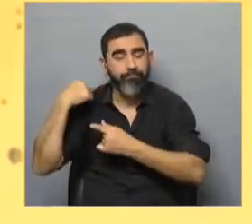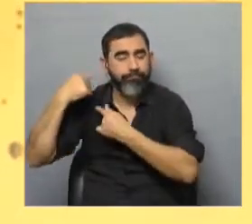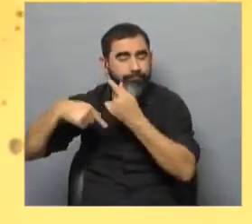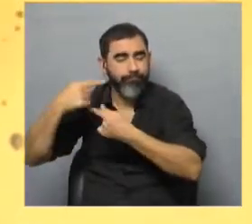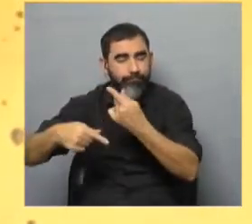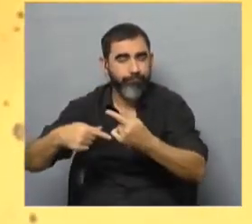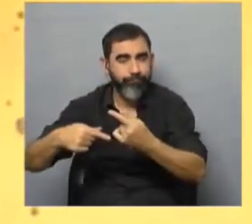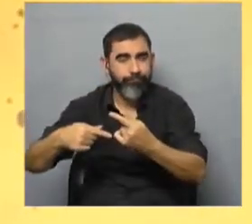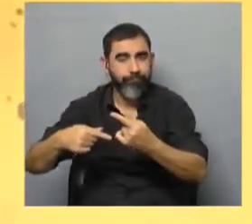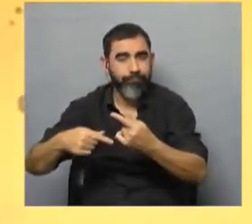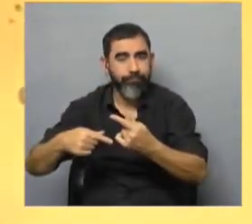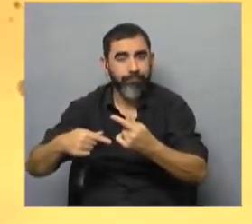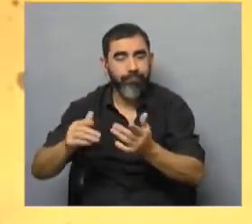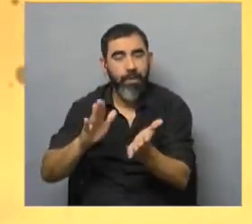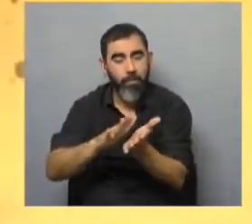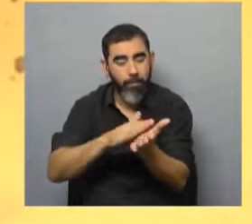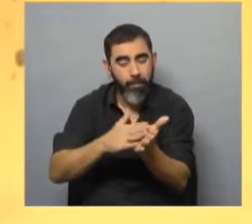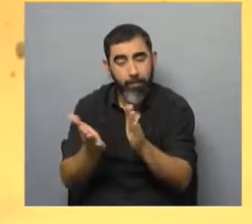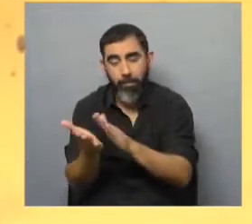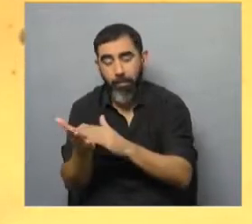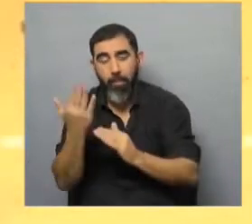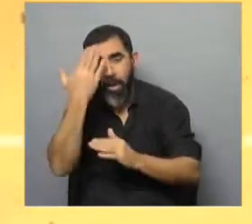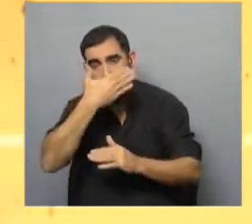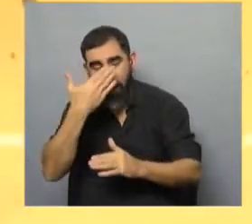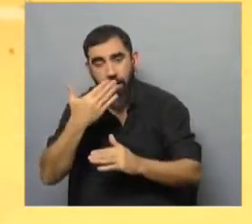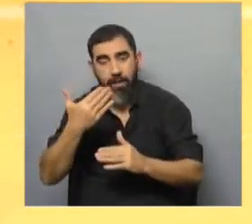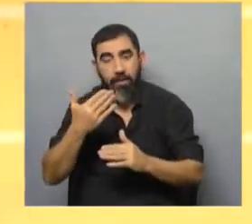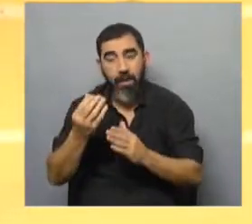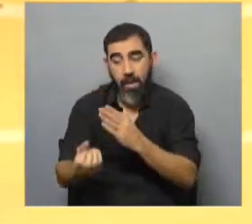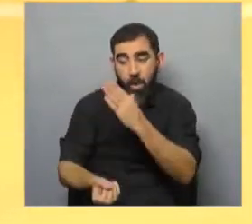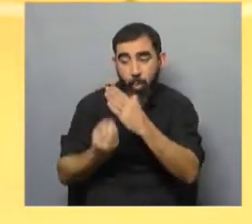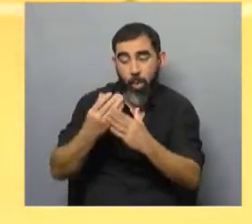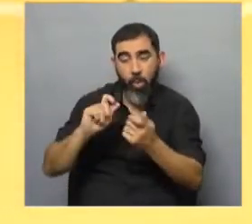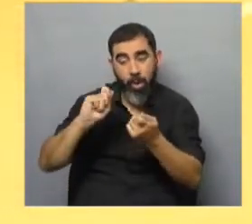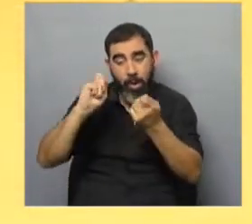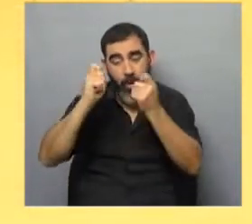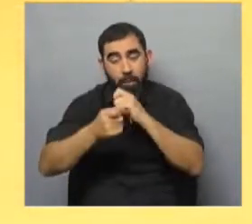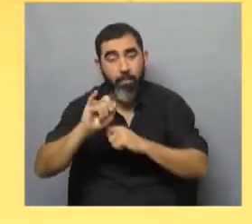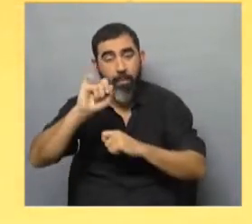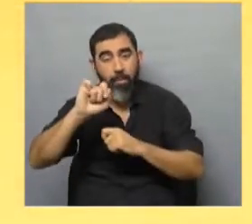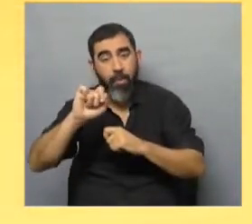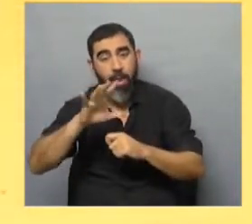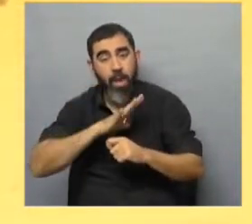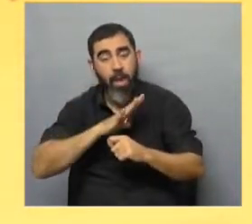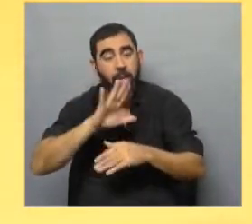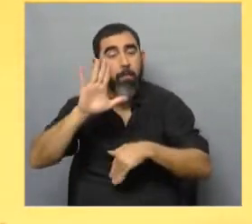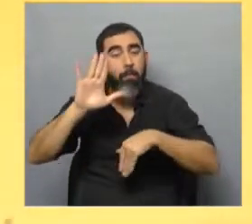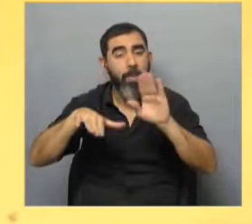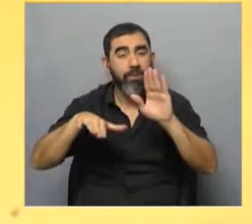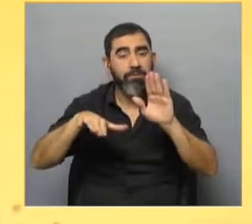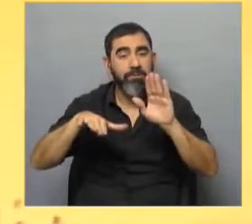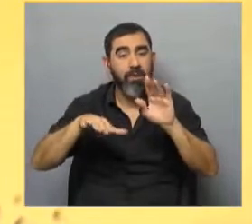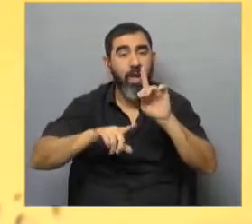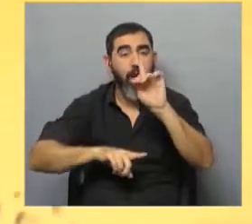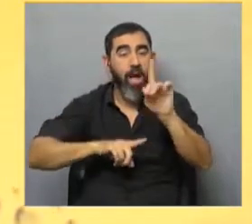era, sobre todo en palmas, cara, rostro. Esta nueva variante de mayo es más localizada a nivel a veces